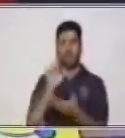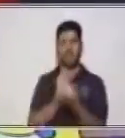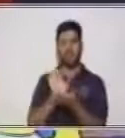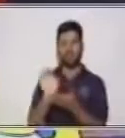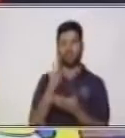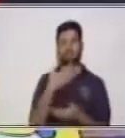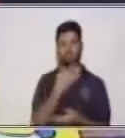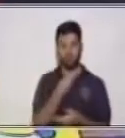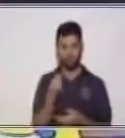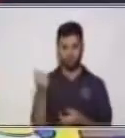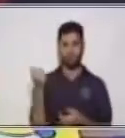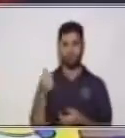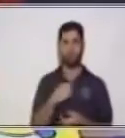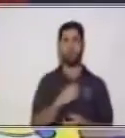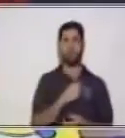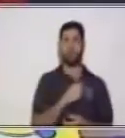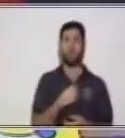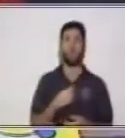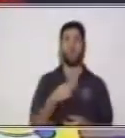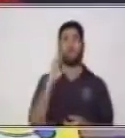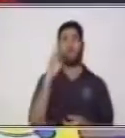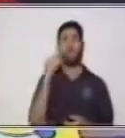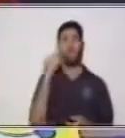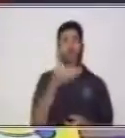gel, porque las monedas